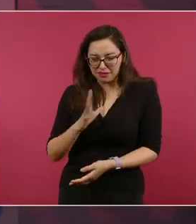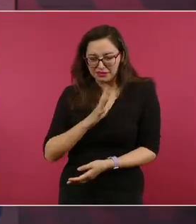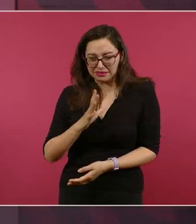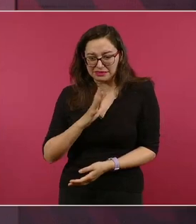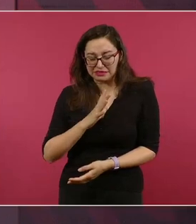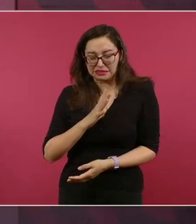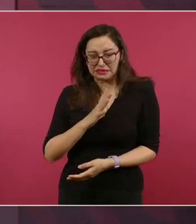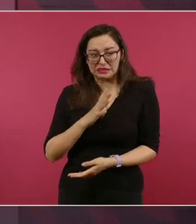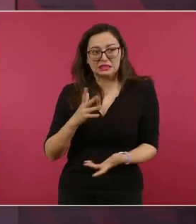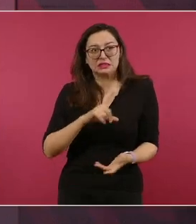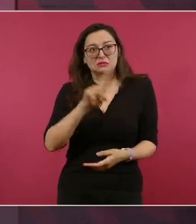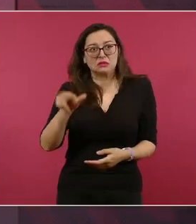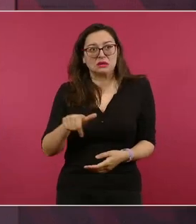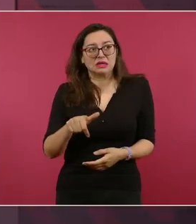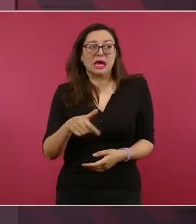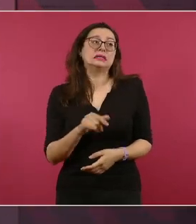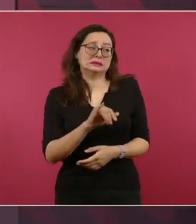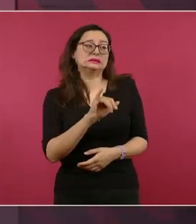dice, sí, sí es cierto,